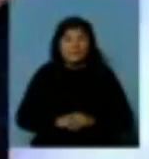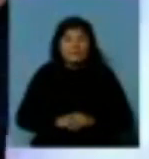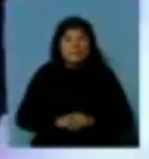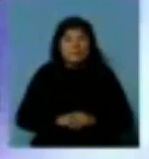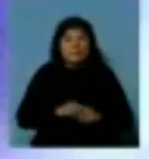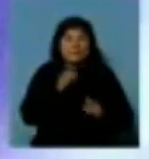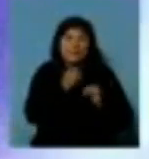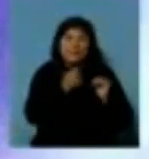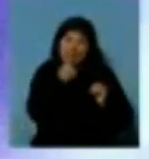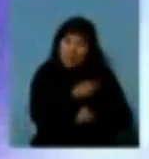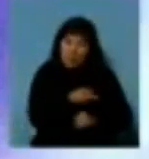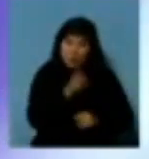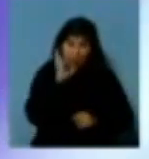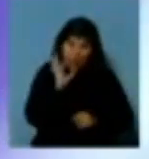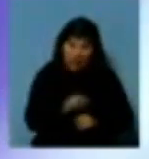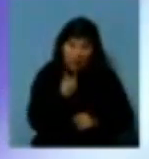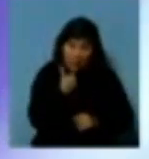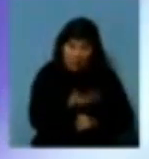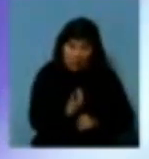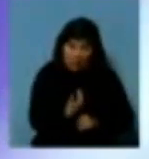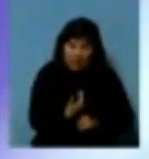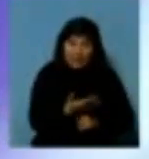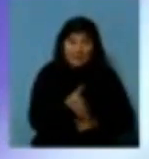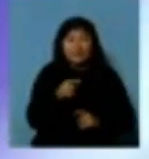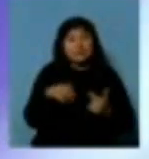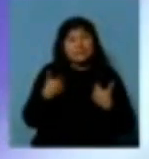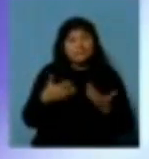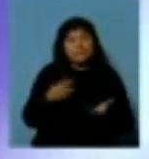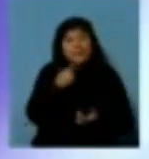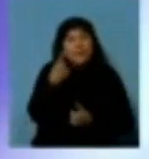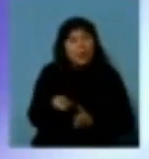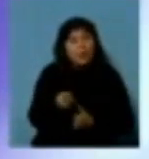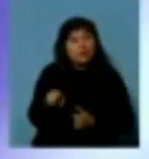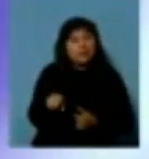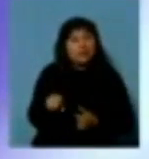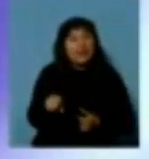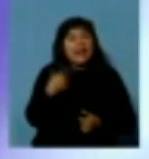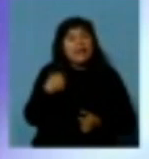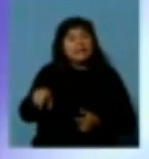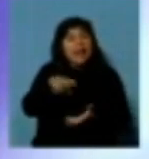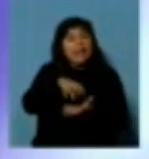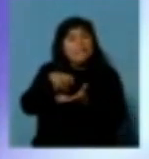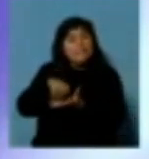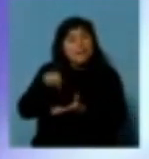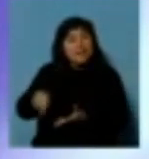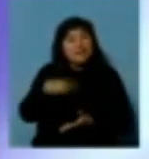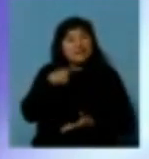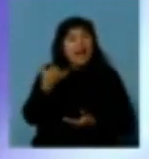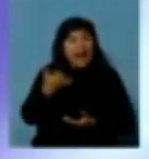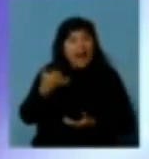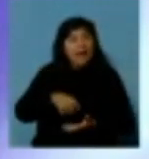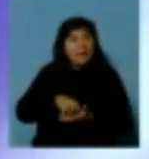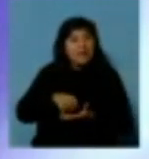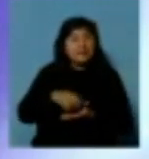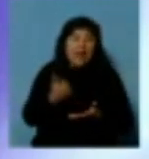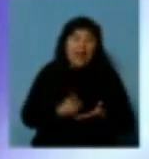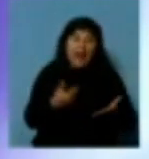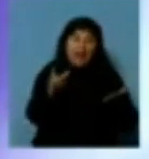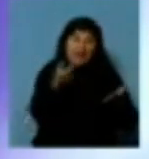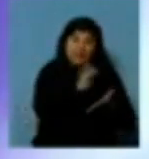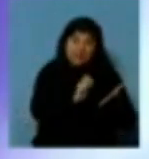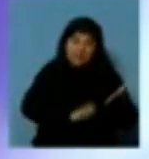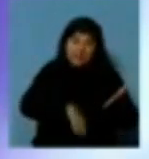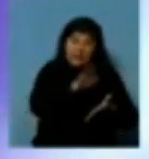Sí, te escucho, Omar. Sí, quería hacer una consulta de que las empresas del transporte urbano están con el proceso preventivo